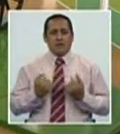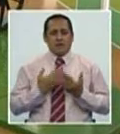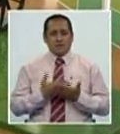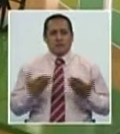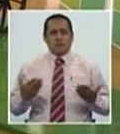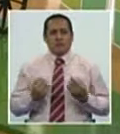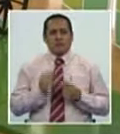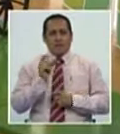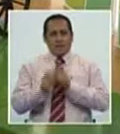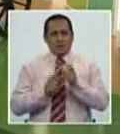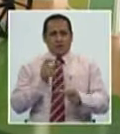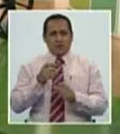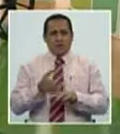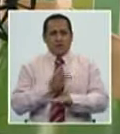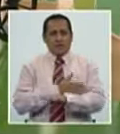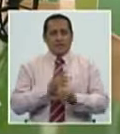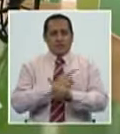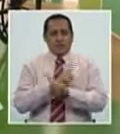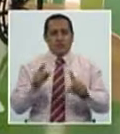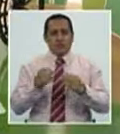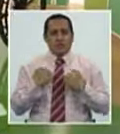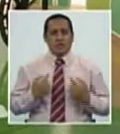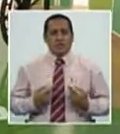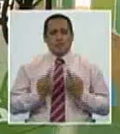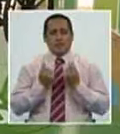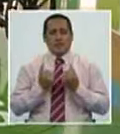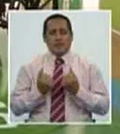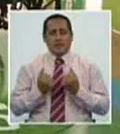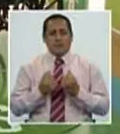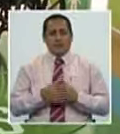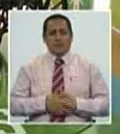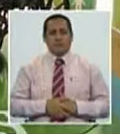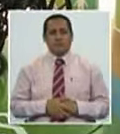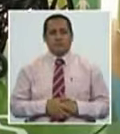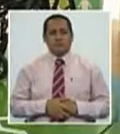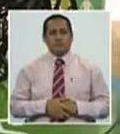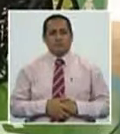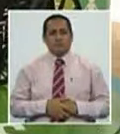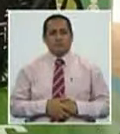en este caso, la persona que no tiene medios económicos,